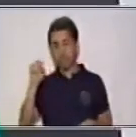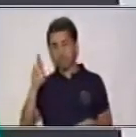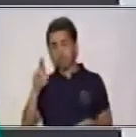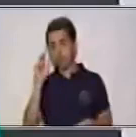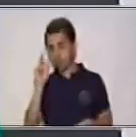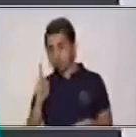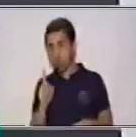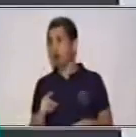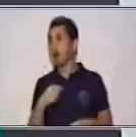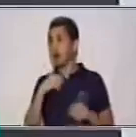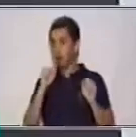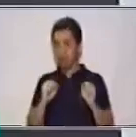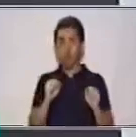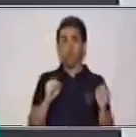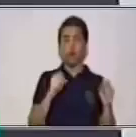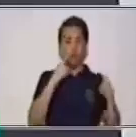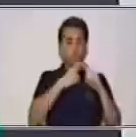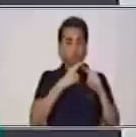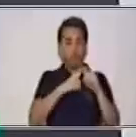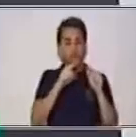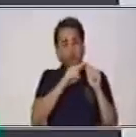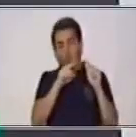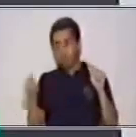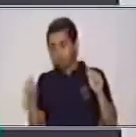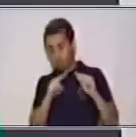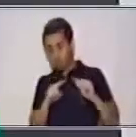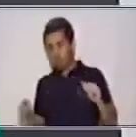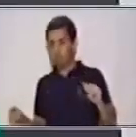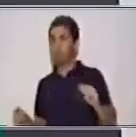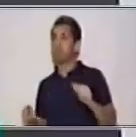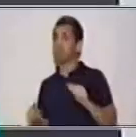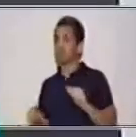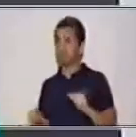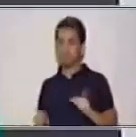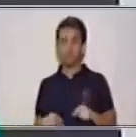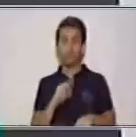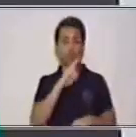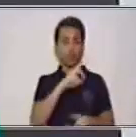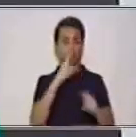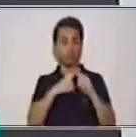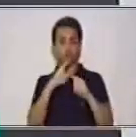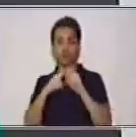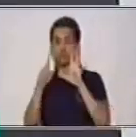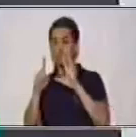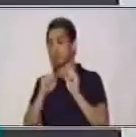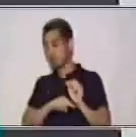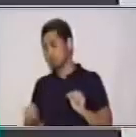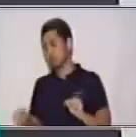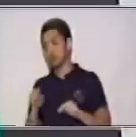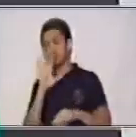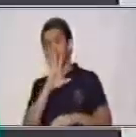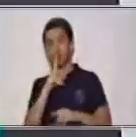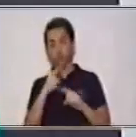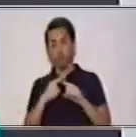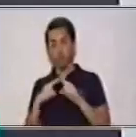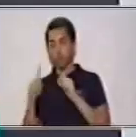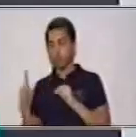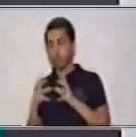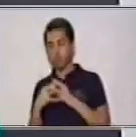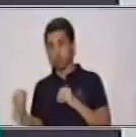multiplicar lineal. Nos quedaría 2 por 6, 5 por 1, sería